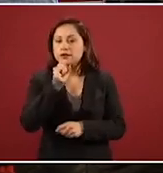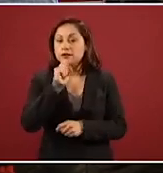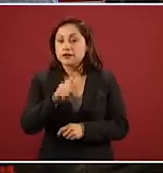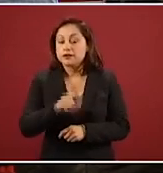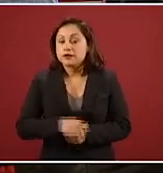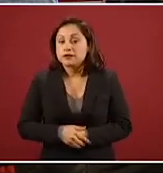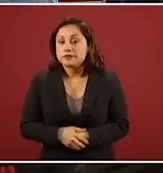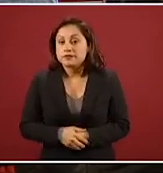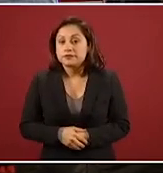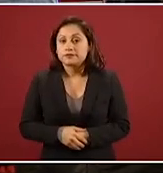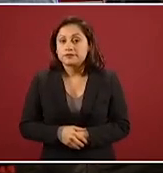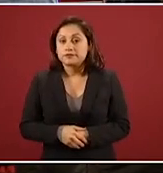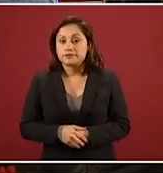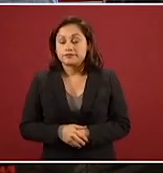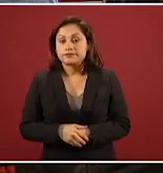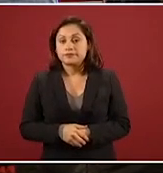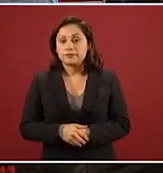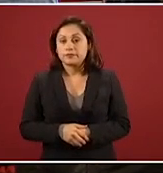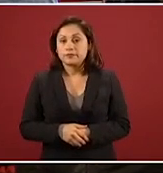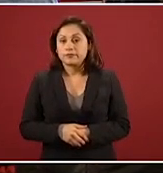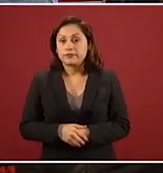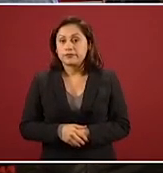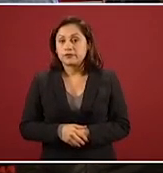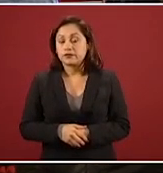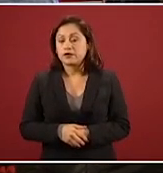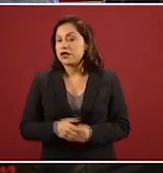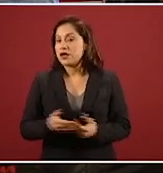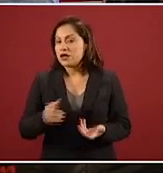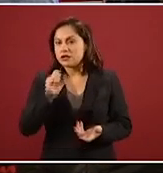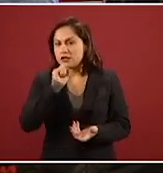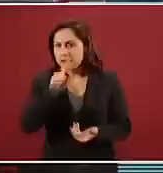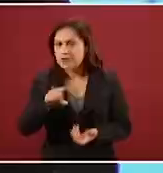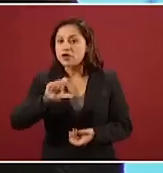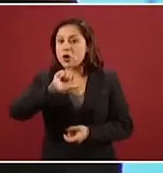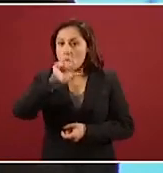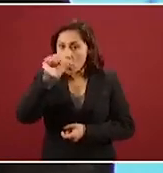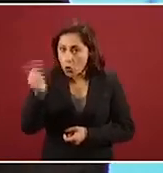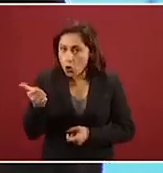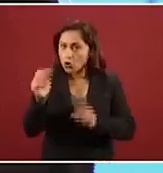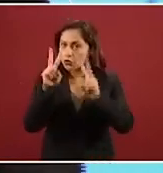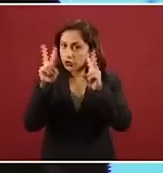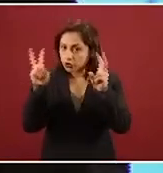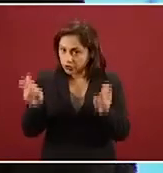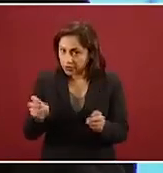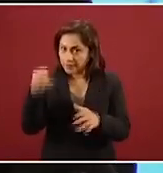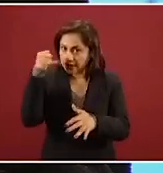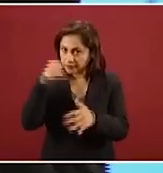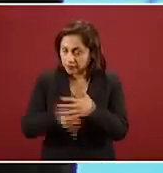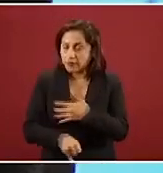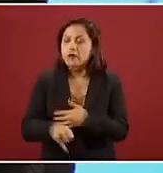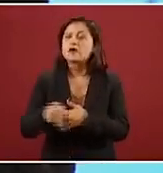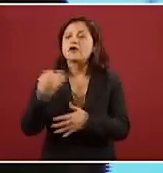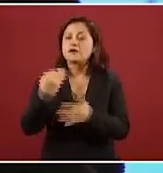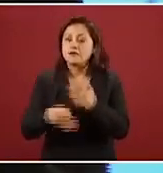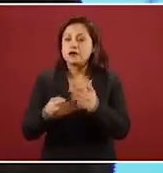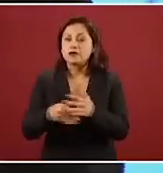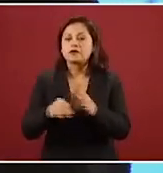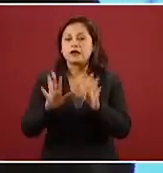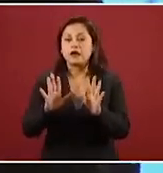han sido menos tocados y que tal vez convendría en algún momento, nosotros en la Secretaría de Economía vamos a